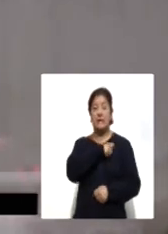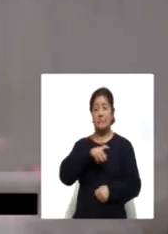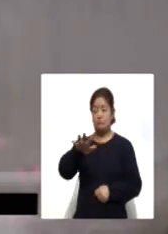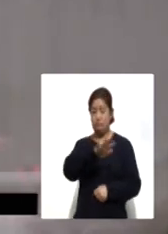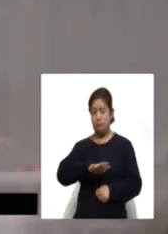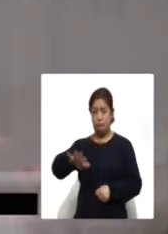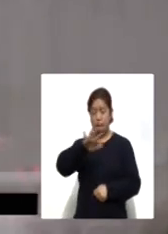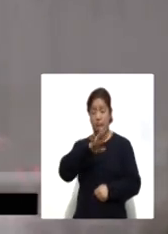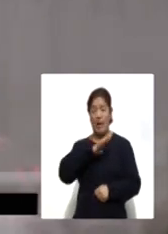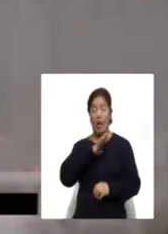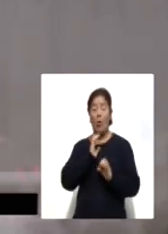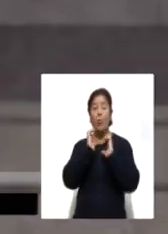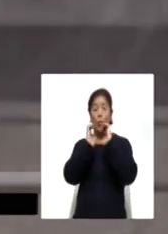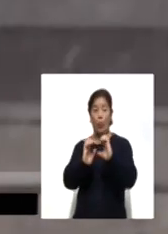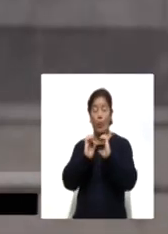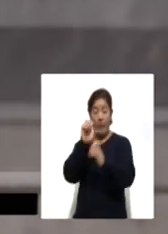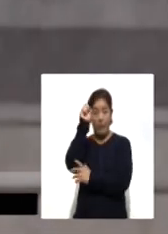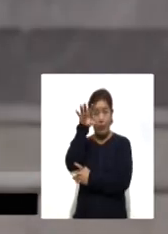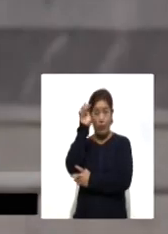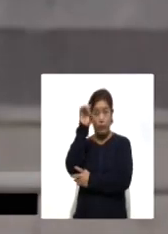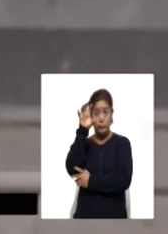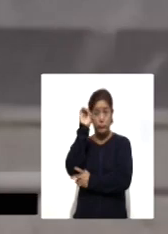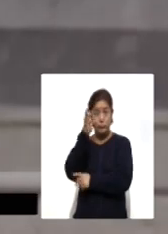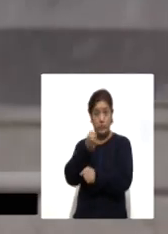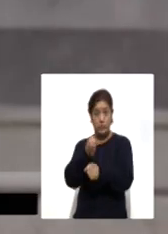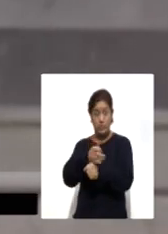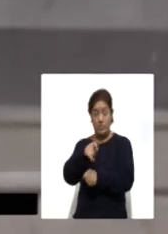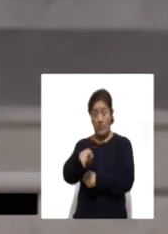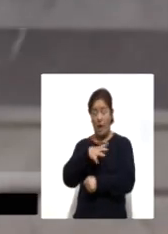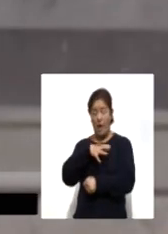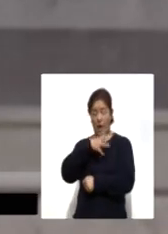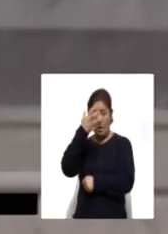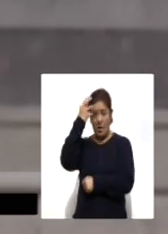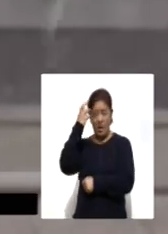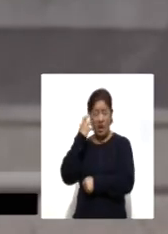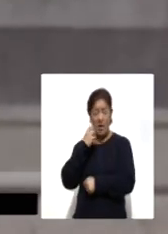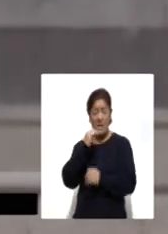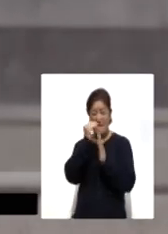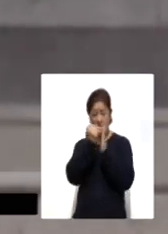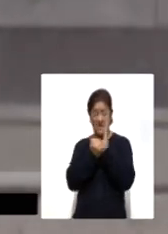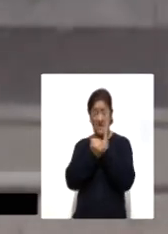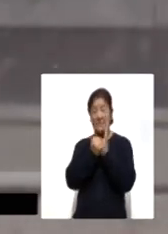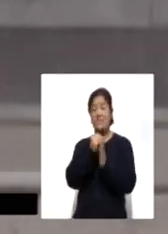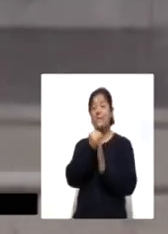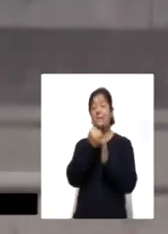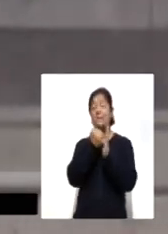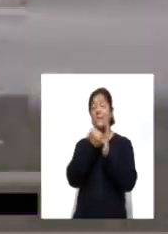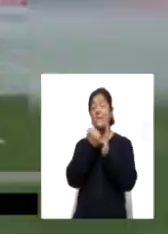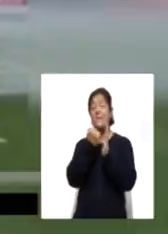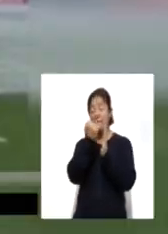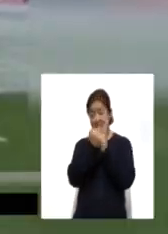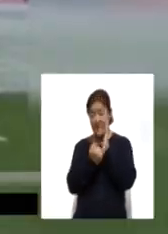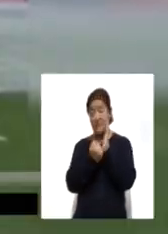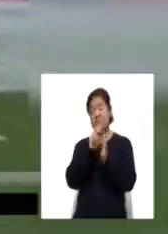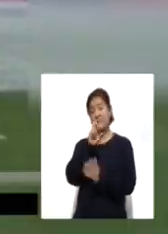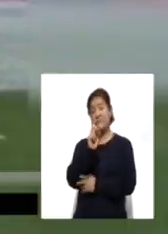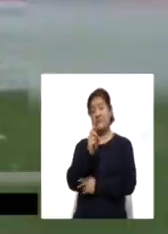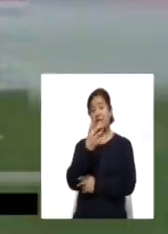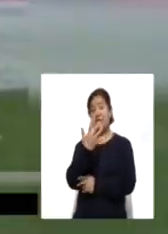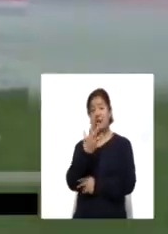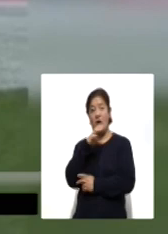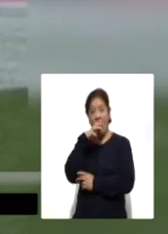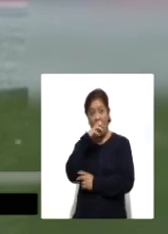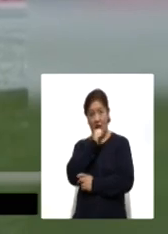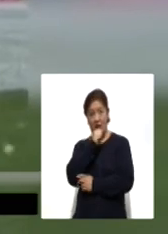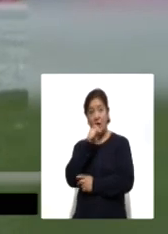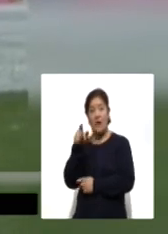estado de alerta por este temporal que ha situado en León una mínima histórica de menos 35 grados. Sin embargo, el capitán del